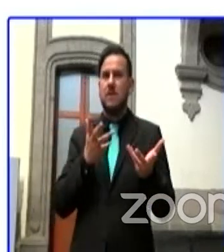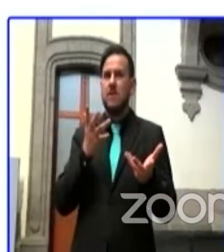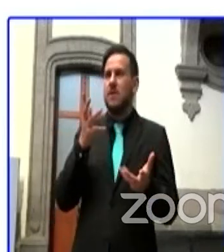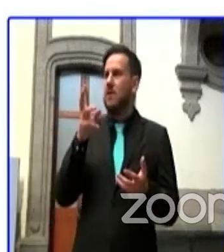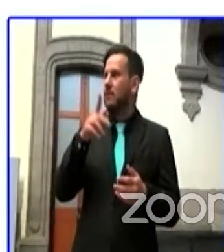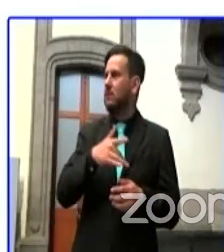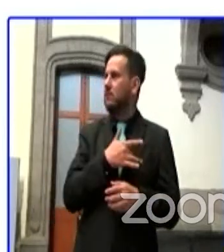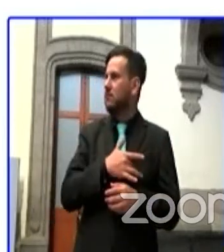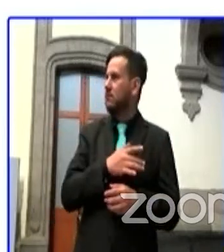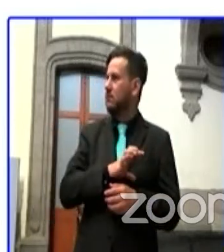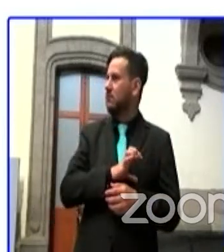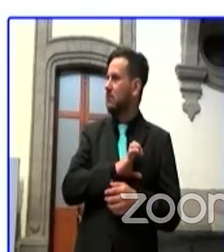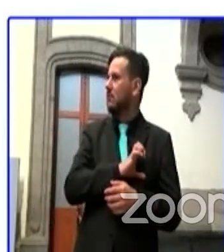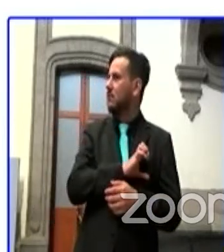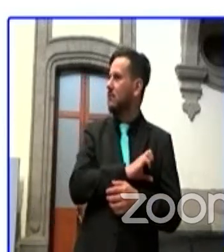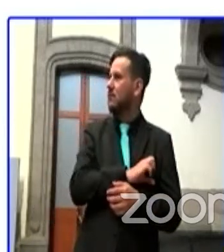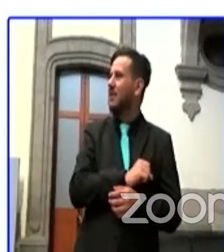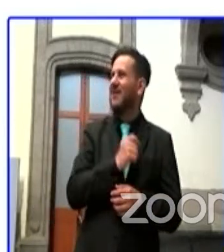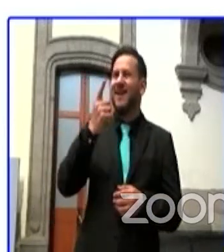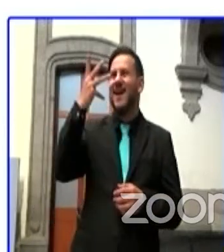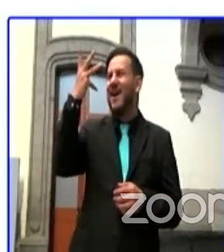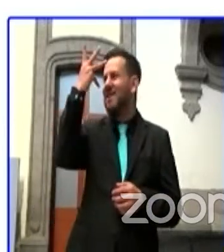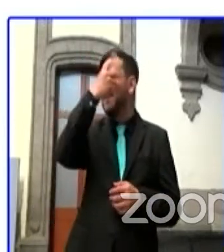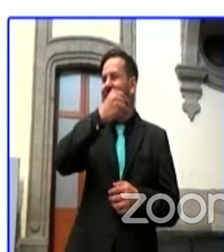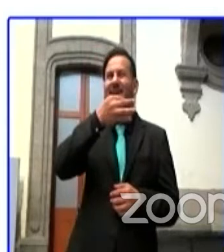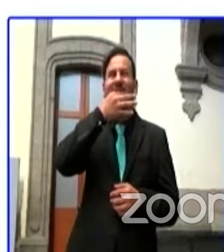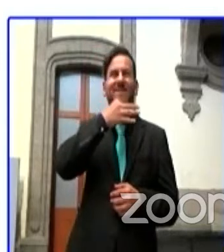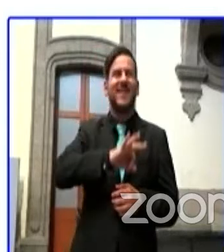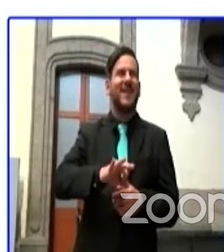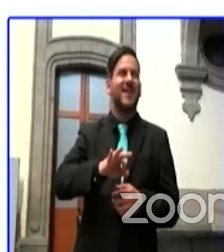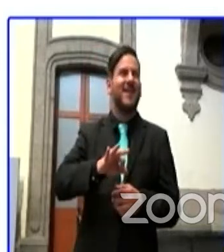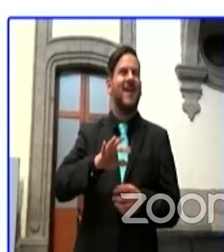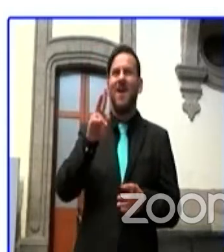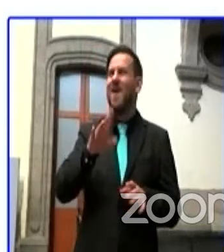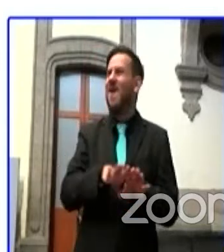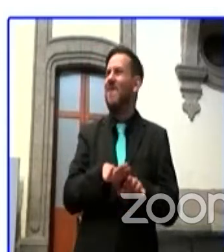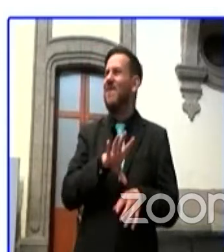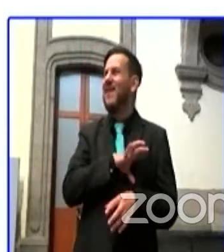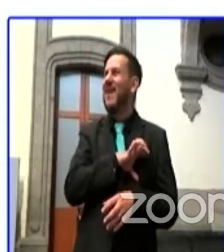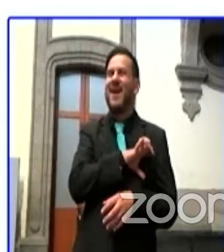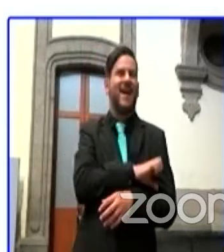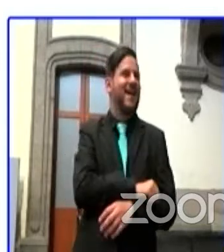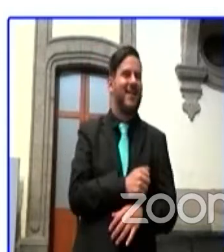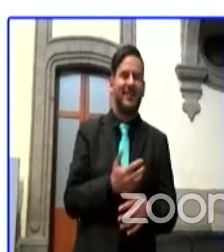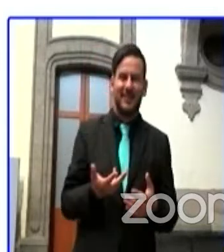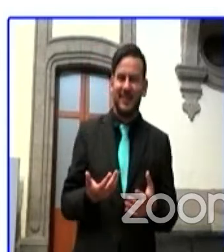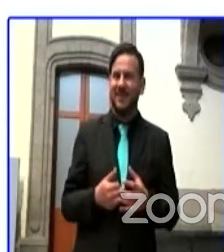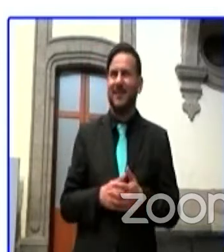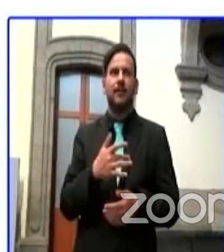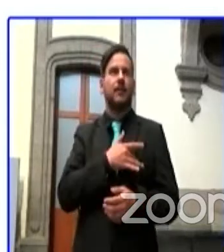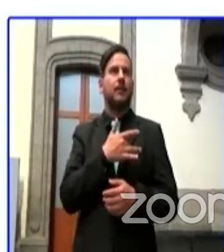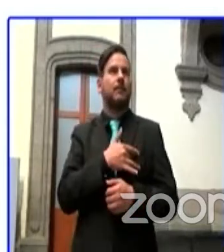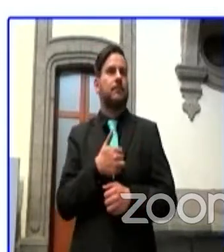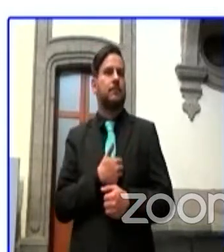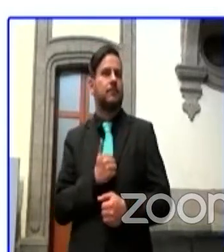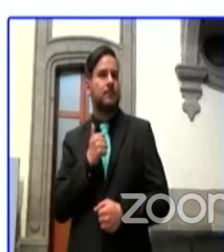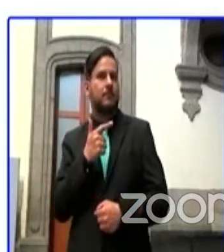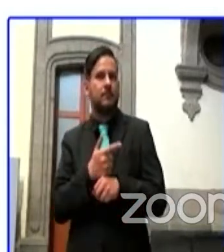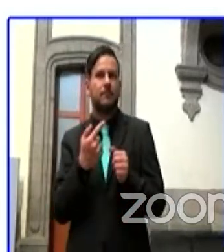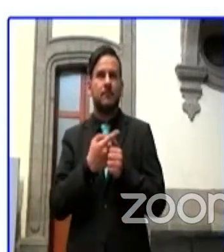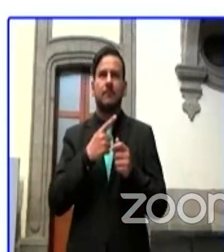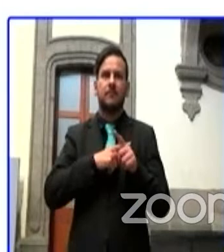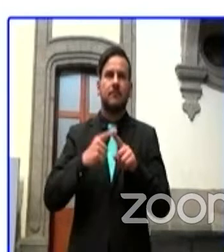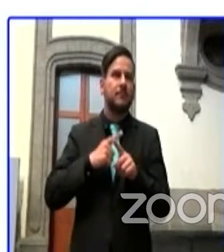encanta y dicen, qué bonita fiesta, cómo me encanta. Y entonces descubrimos con ese tipo de